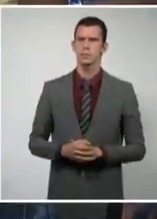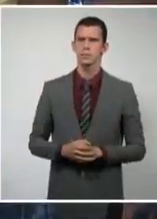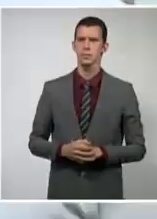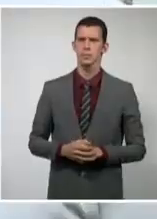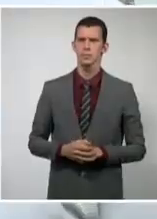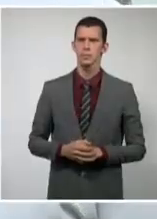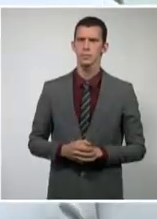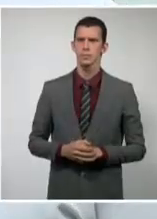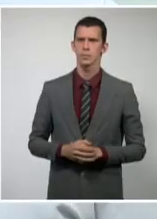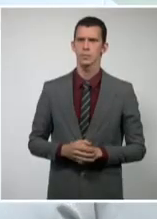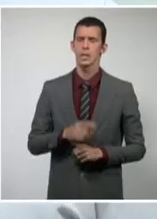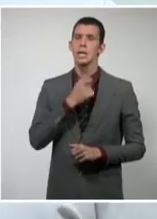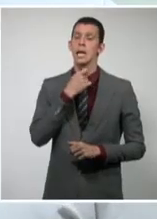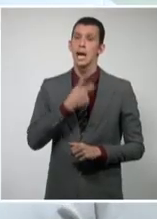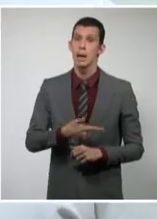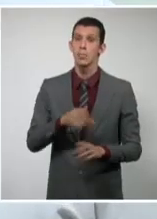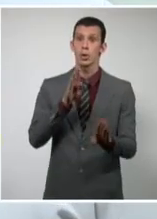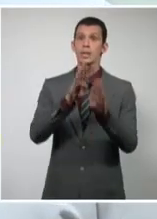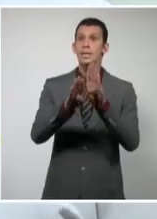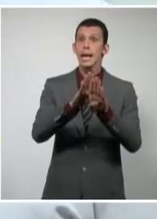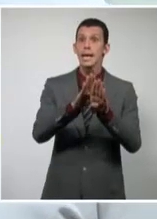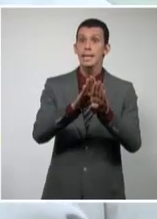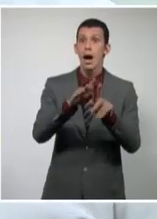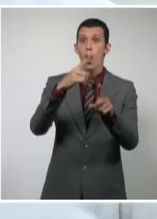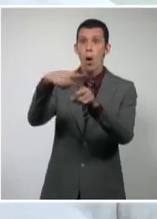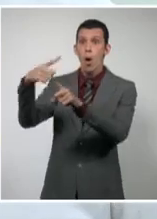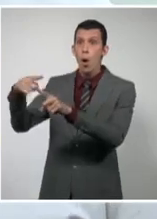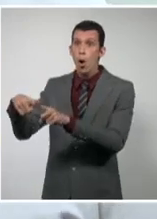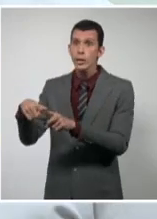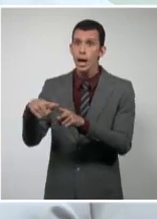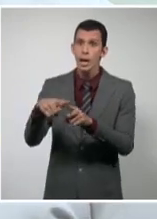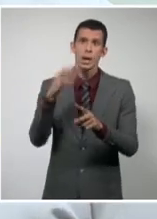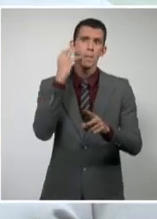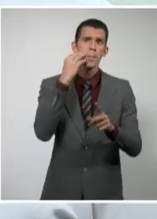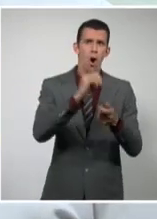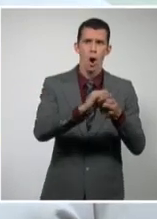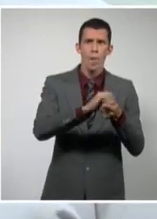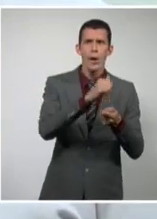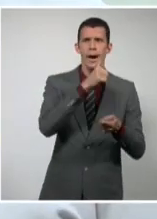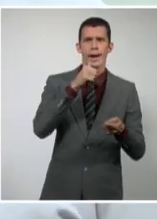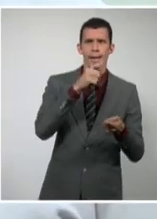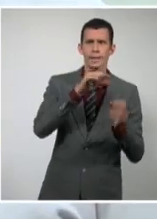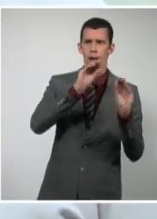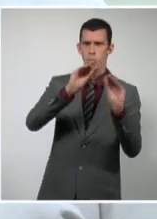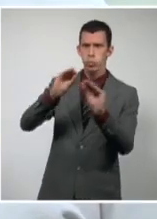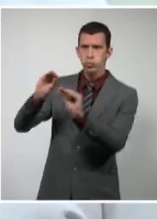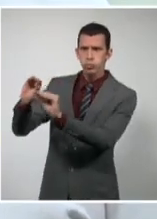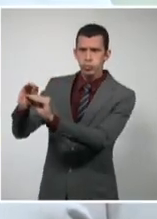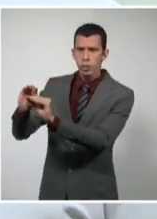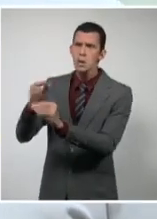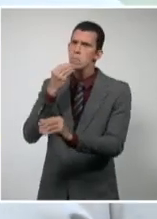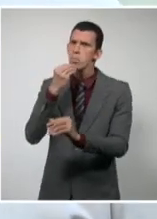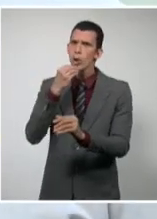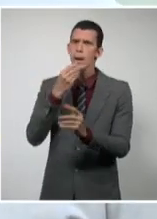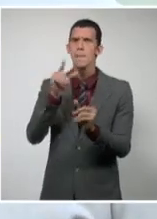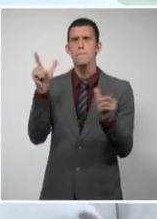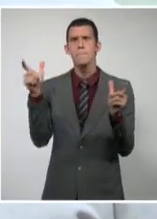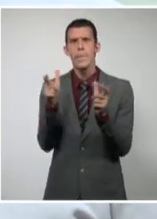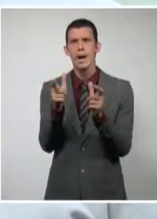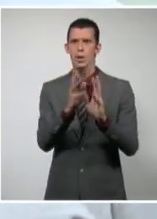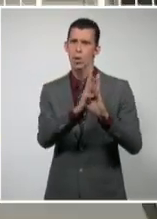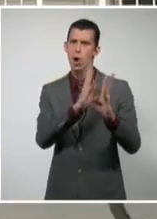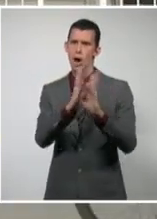cola. Hoy estamos reevaluando el tema de, como bien usted planteaba, el tema de la